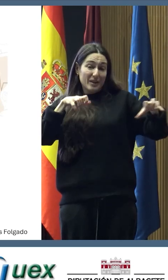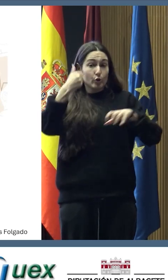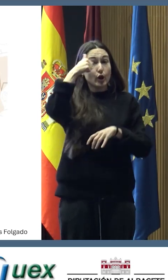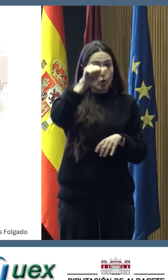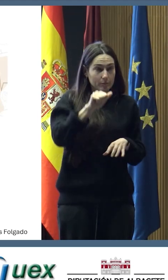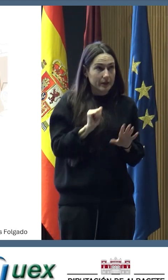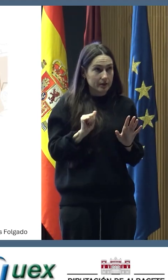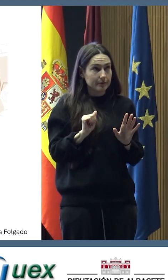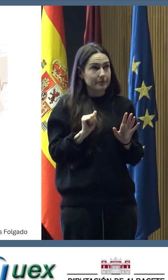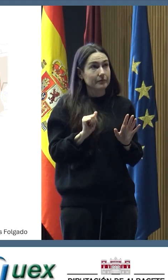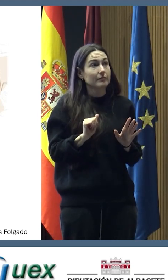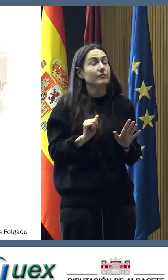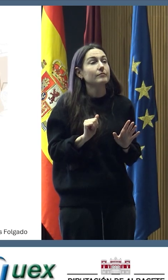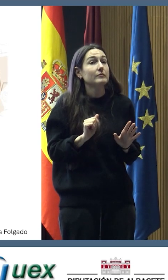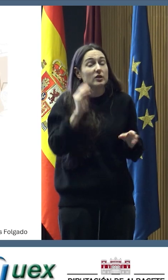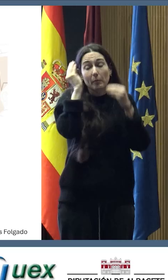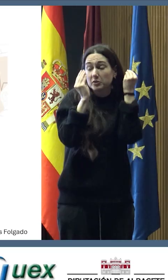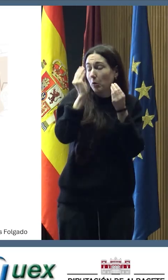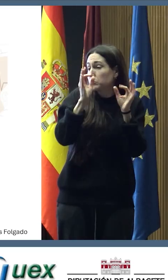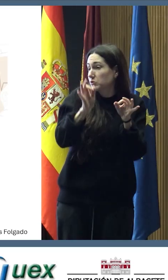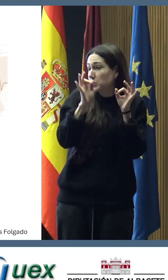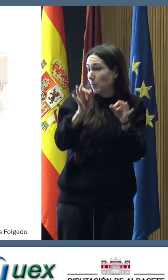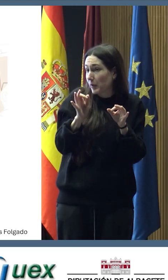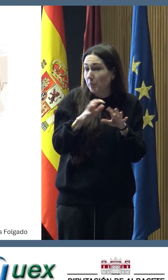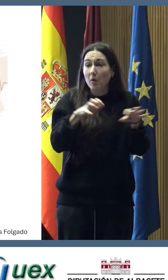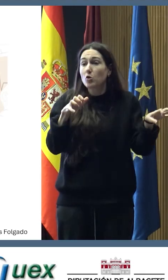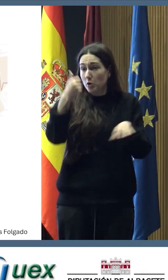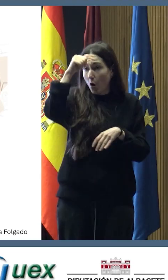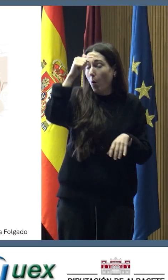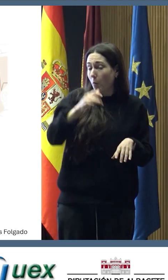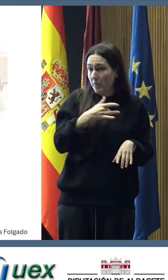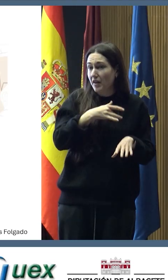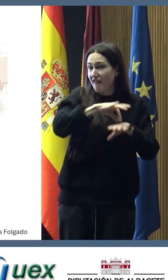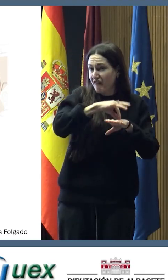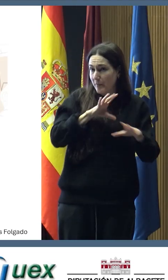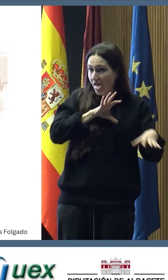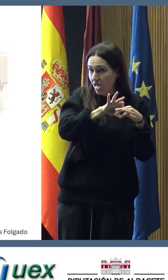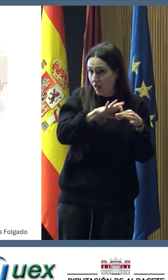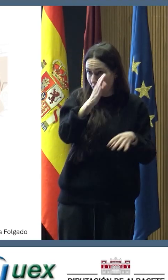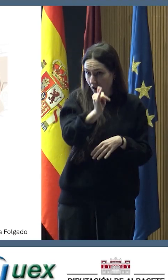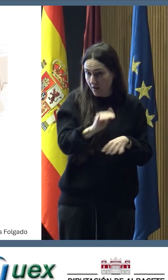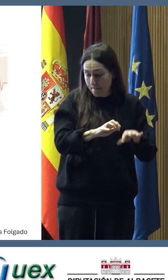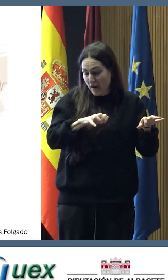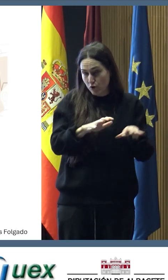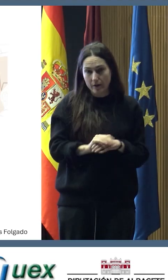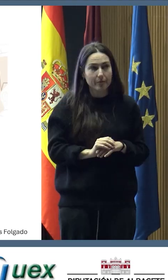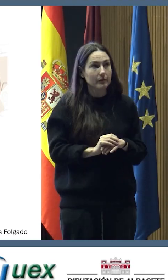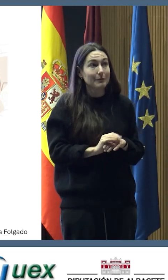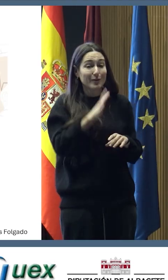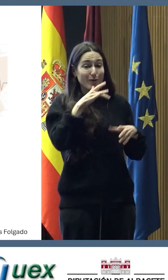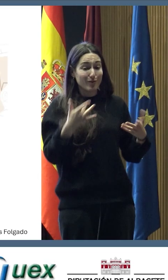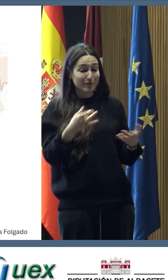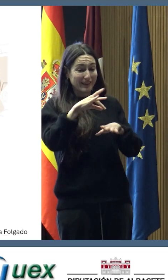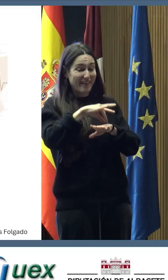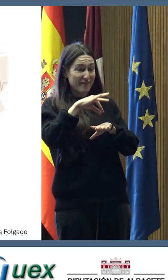varones, lo que se ha pensado siempre, y actualmente pues ya se sabe que la enfermedad